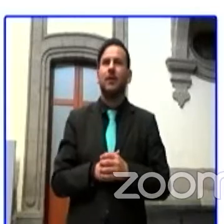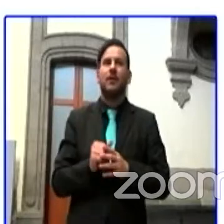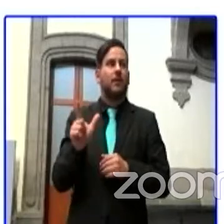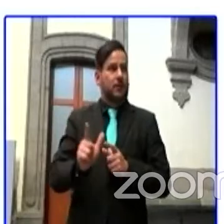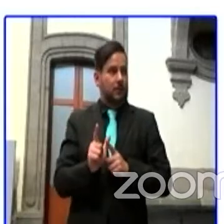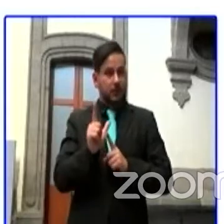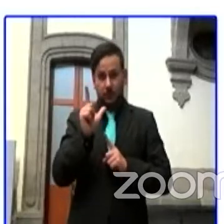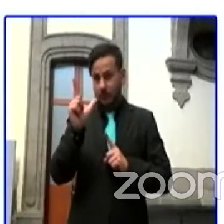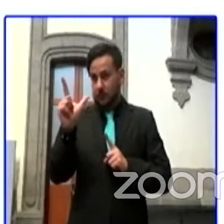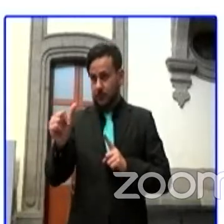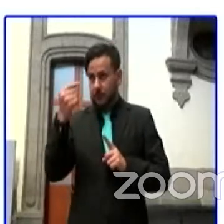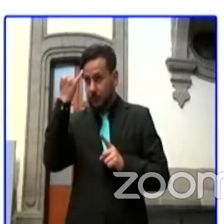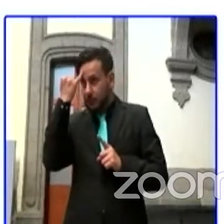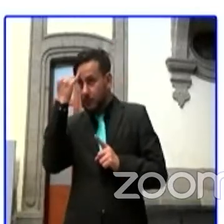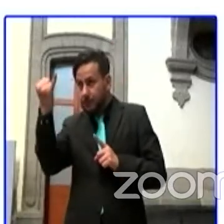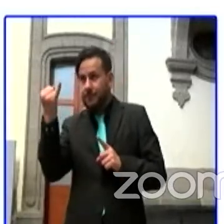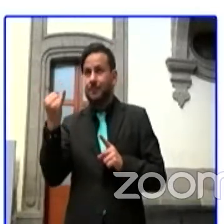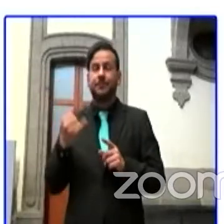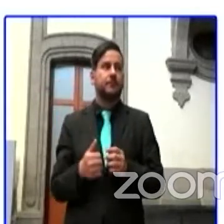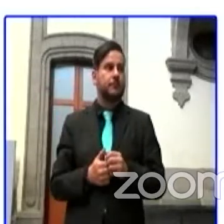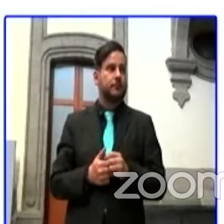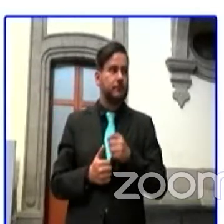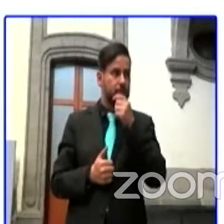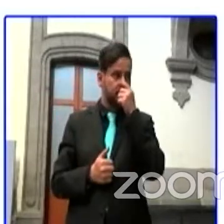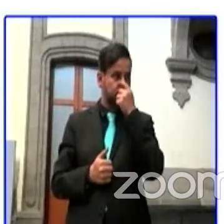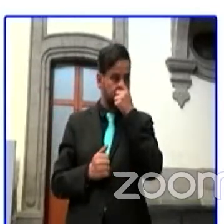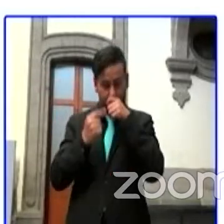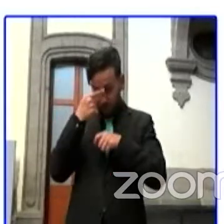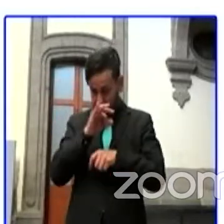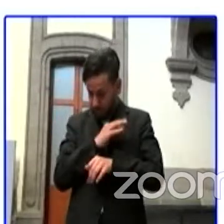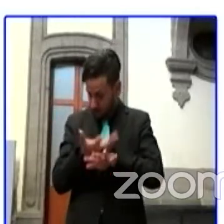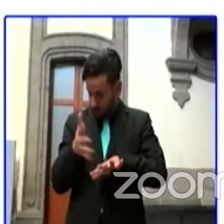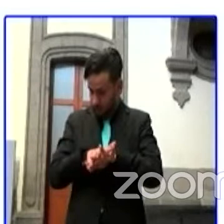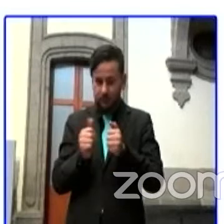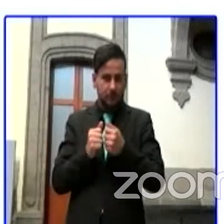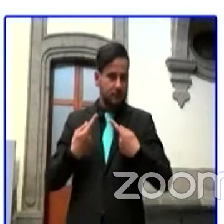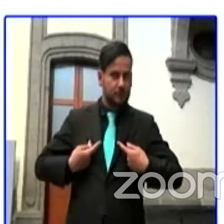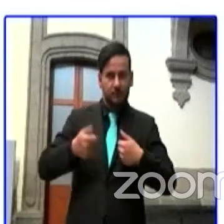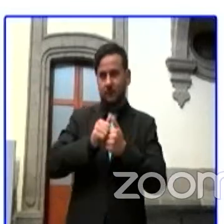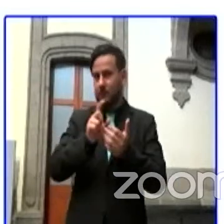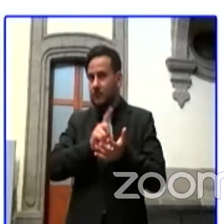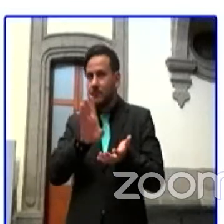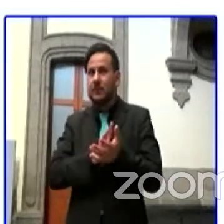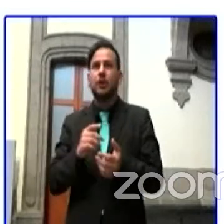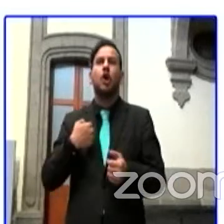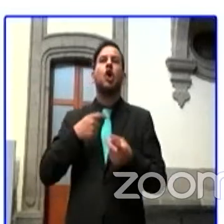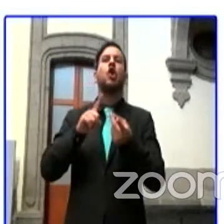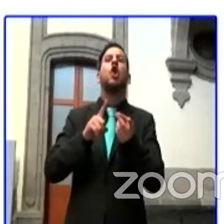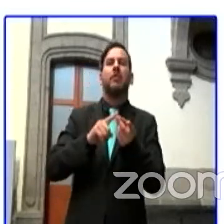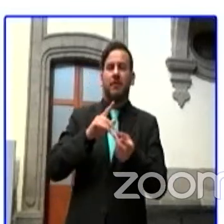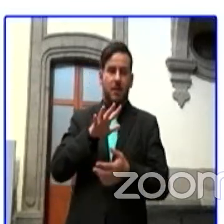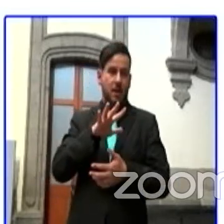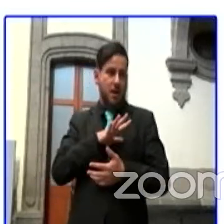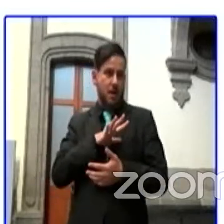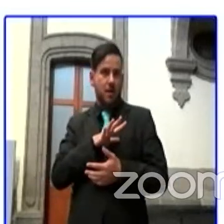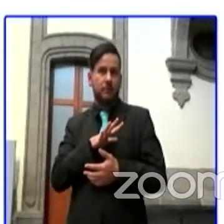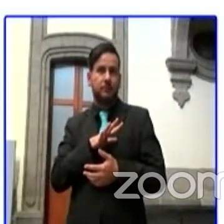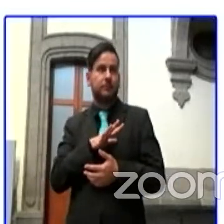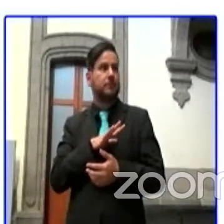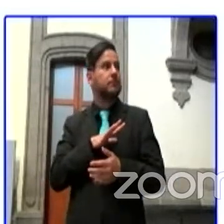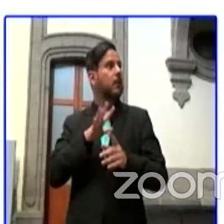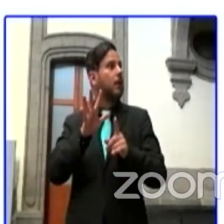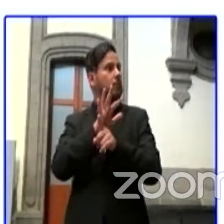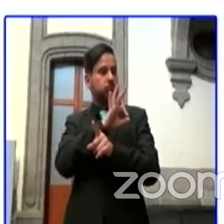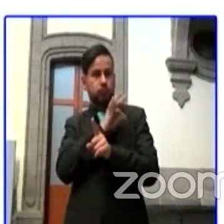paso, crear el plan estatal para la inclusión de las personas con discapacidad, donde entonces ahí ya íbamos a